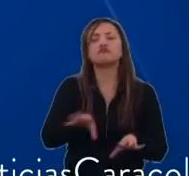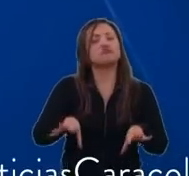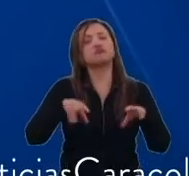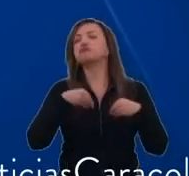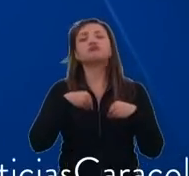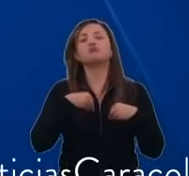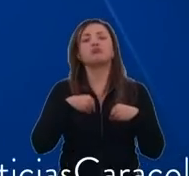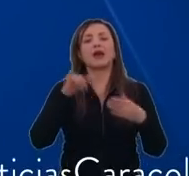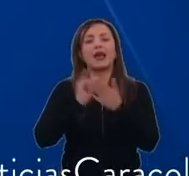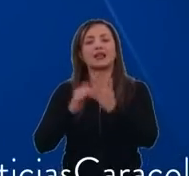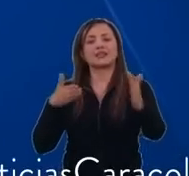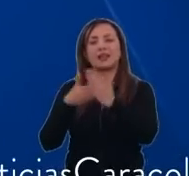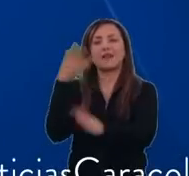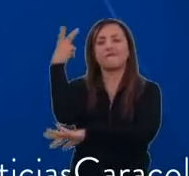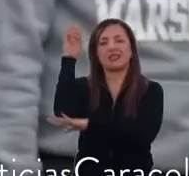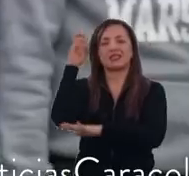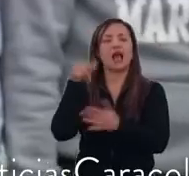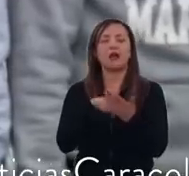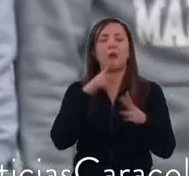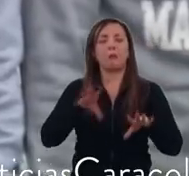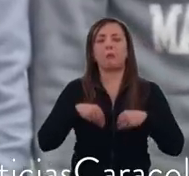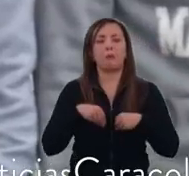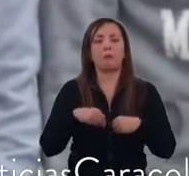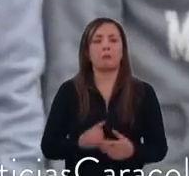cargos imputados por la fiscalía.